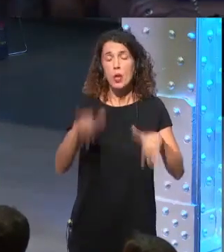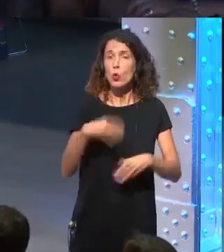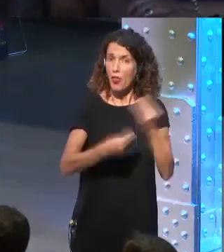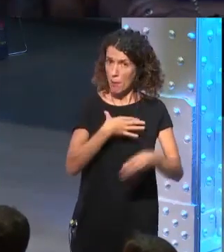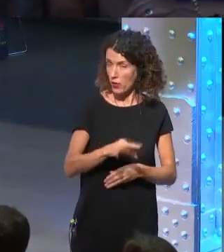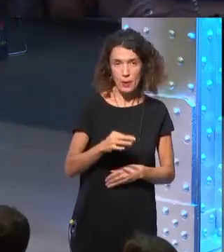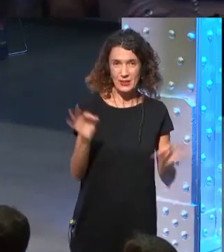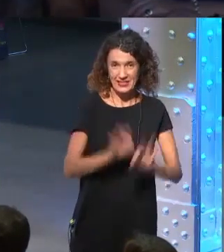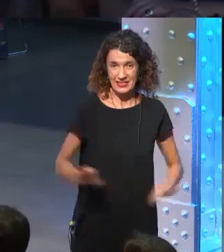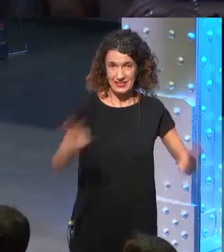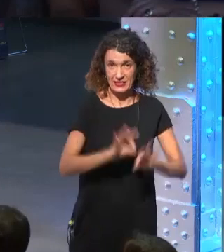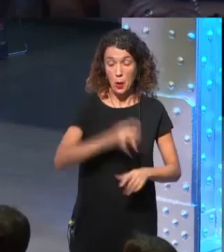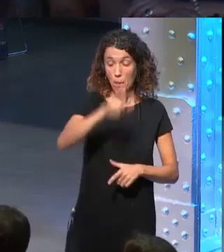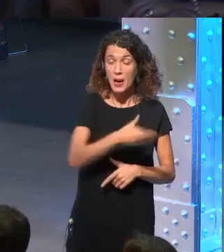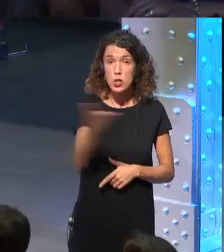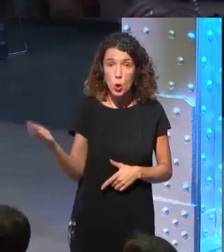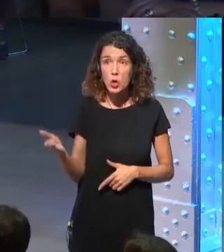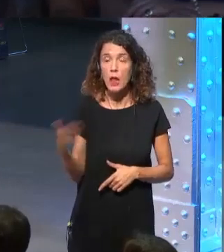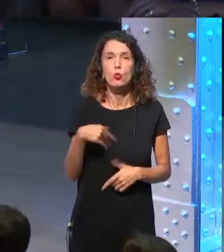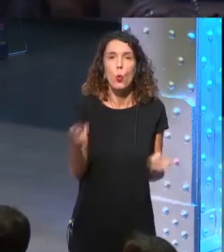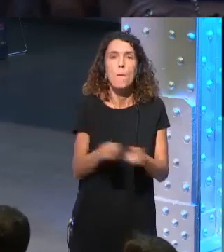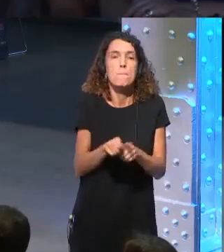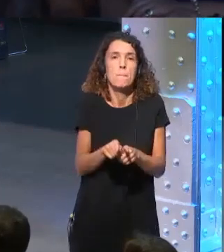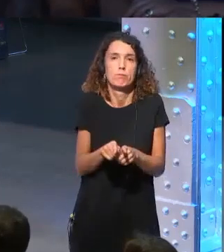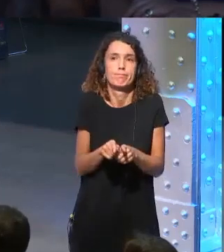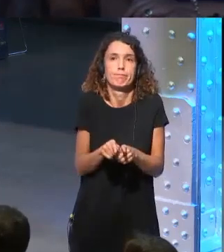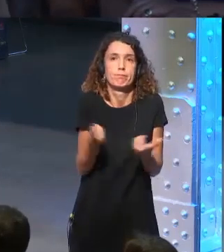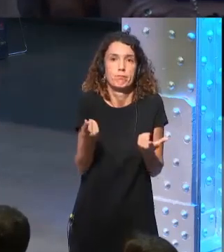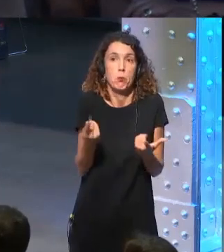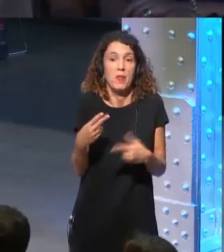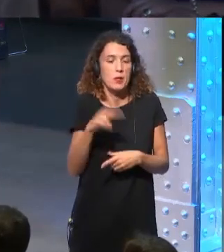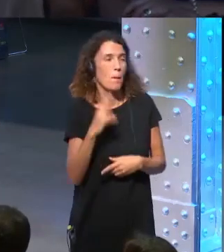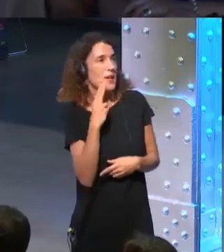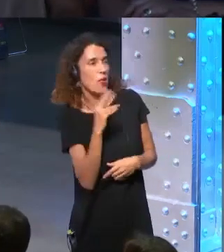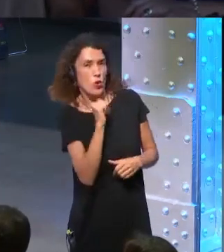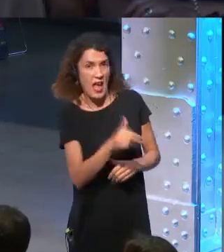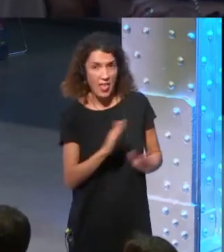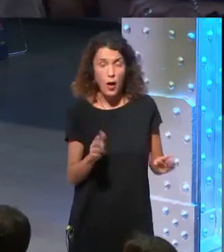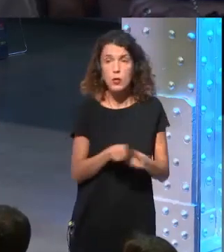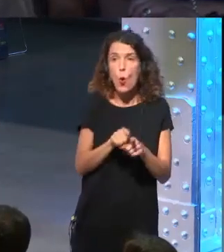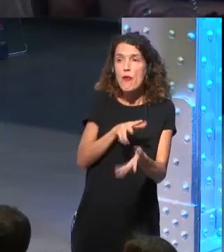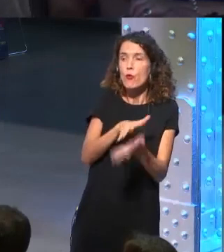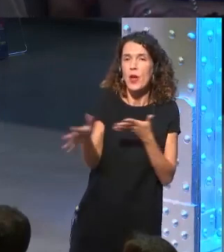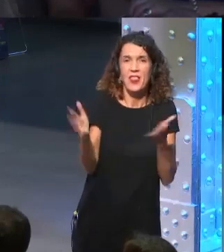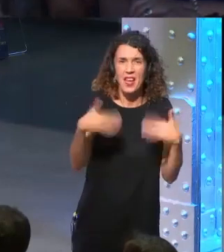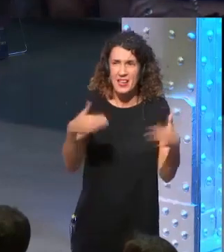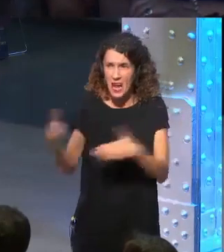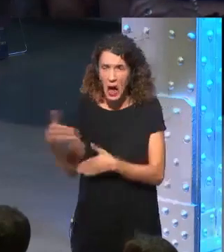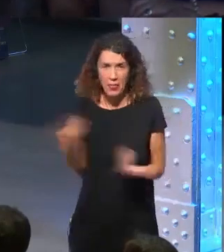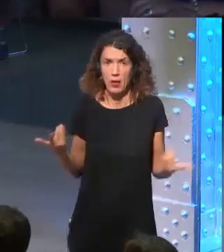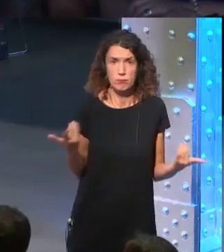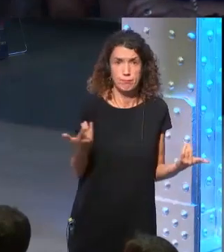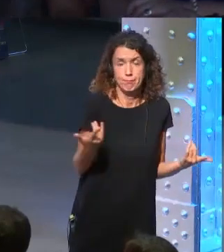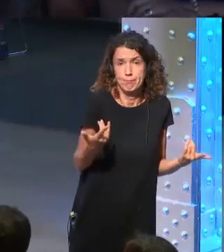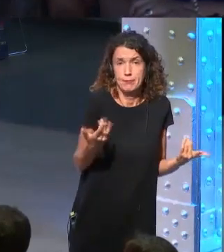hacerlo, y que nadie te haya temido por tu fuerza y no se hayan insinuado tus influencias ni por el foro ni por el campo